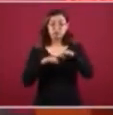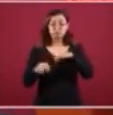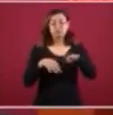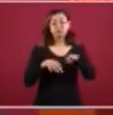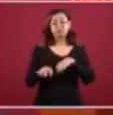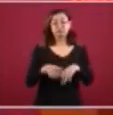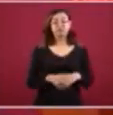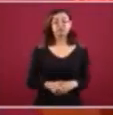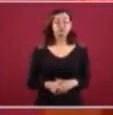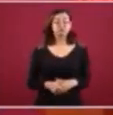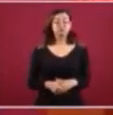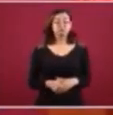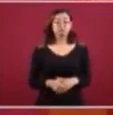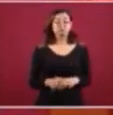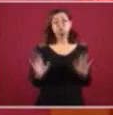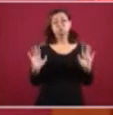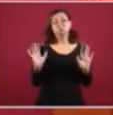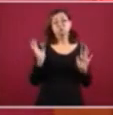si